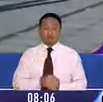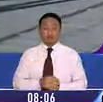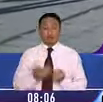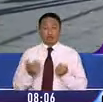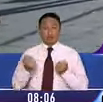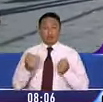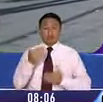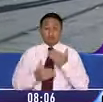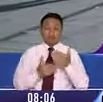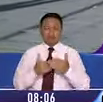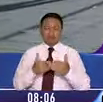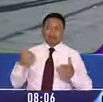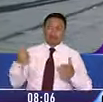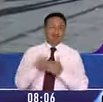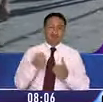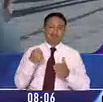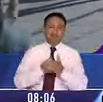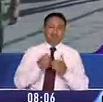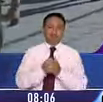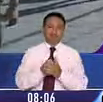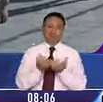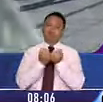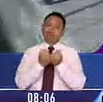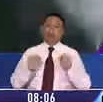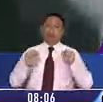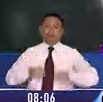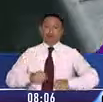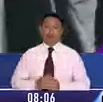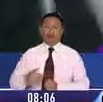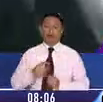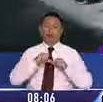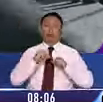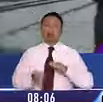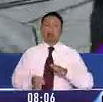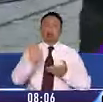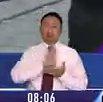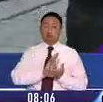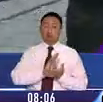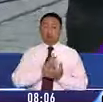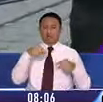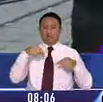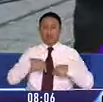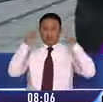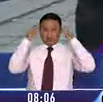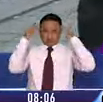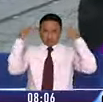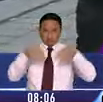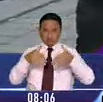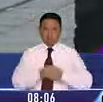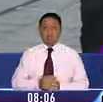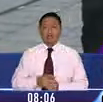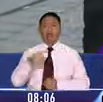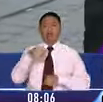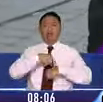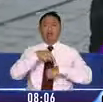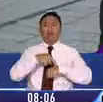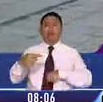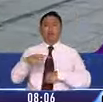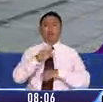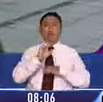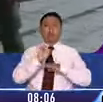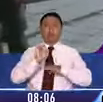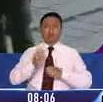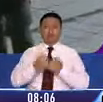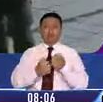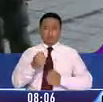avanzar, enfrentar los desafíos del país con una asamblea que ha buscado durante todo este tiempo desestabilizar al país a